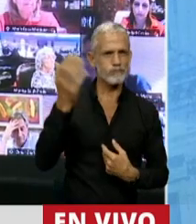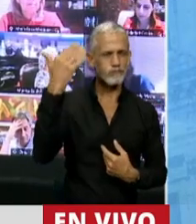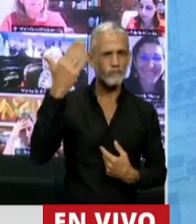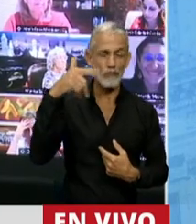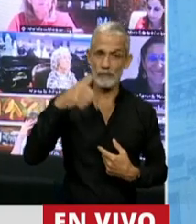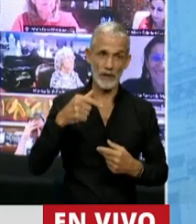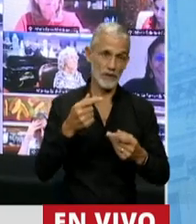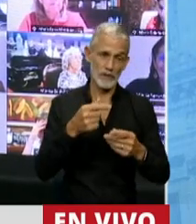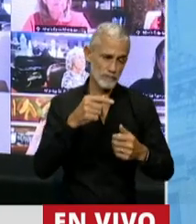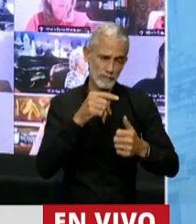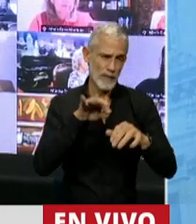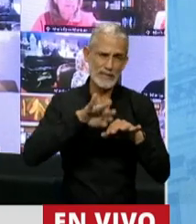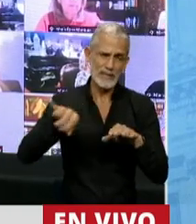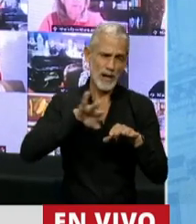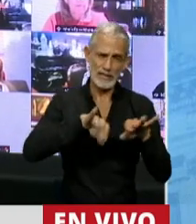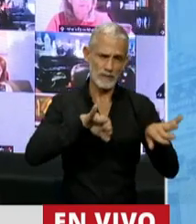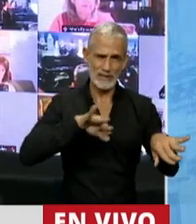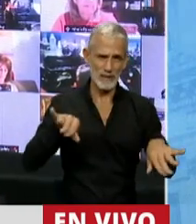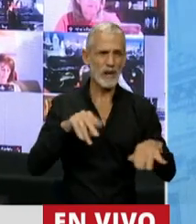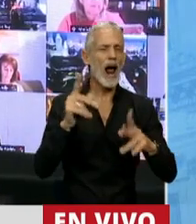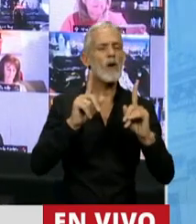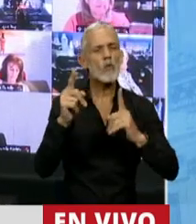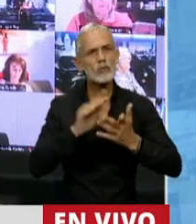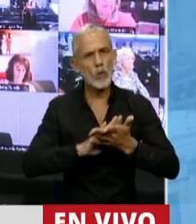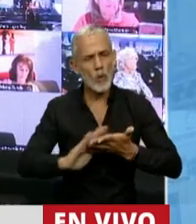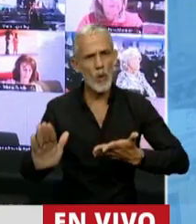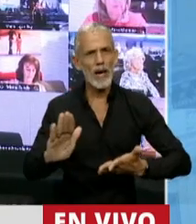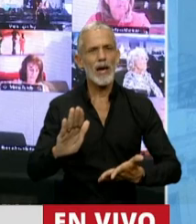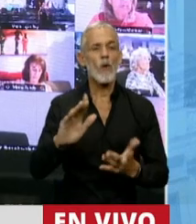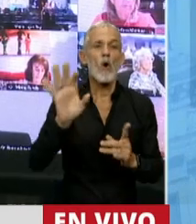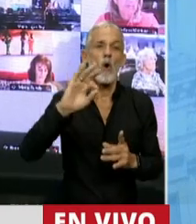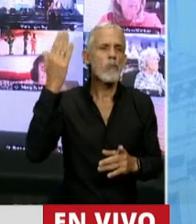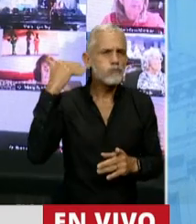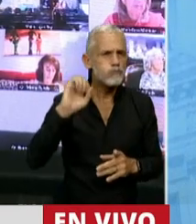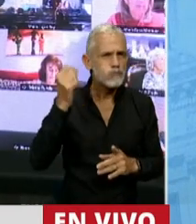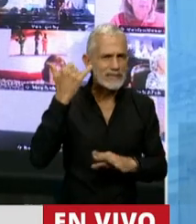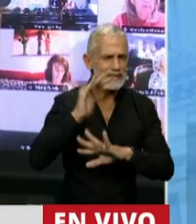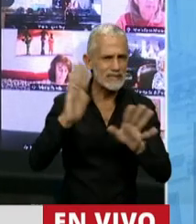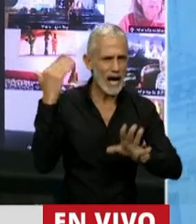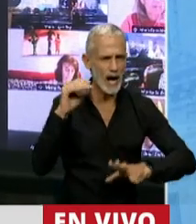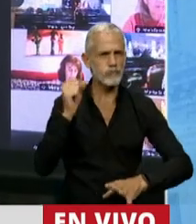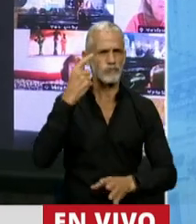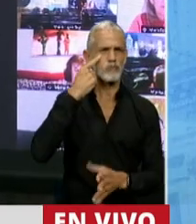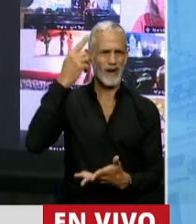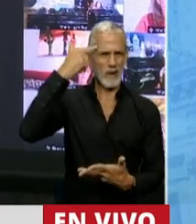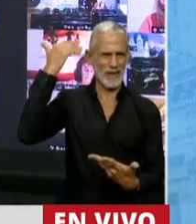Acá hay que dividir varias cosas. Para los que son nuevos o los que ya tienen experiencia,